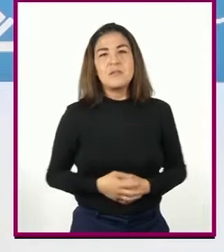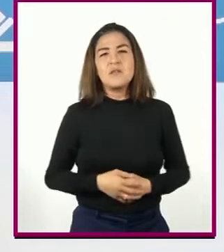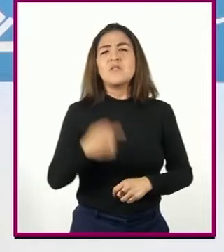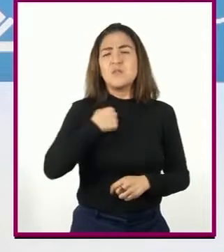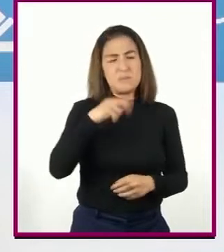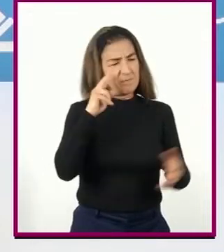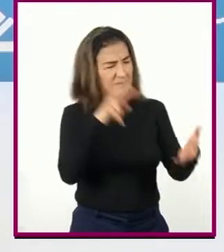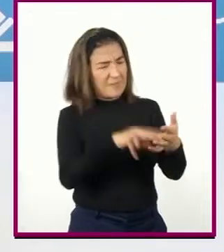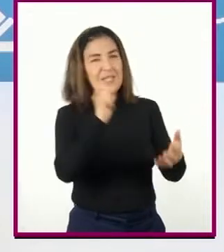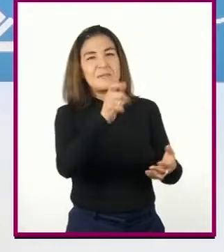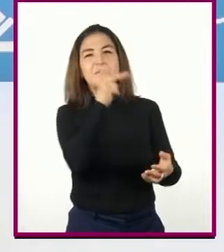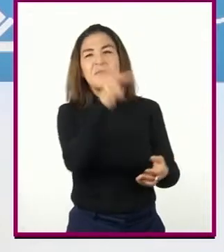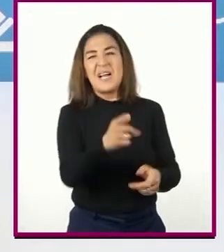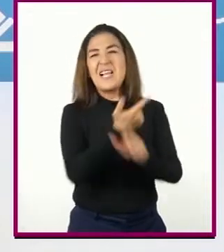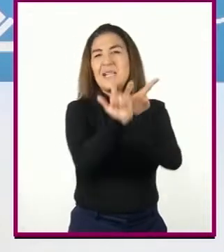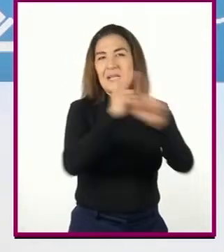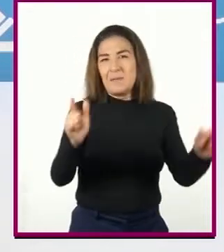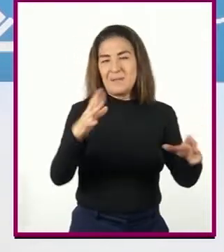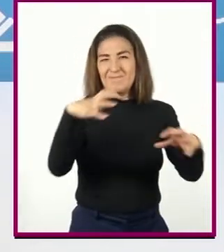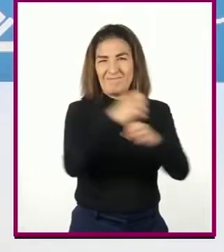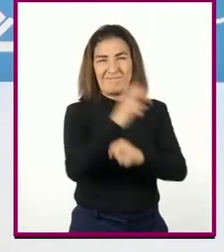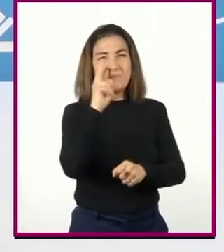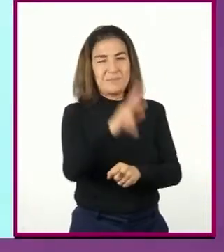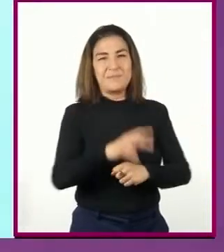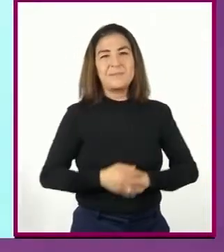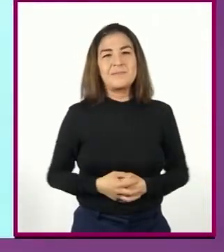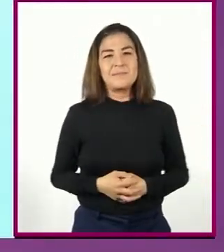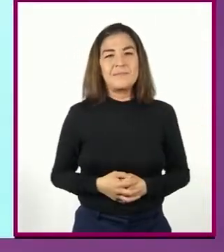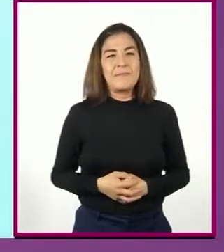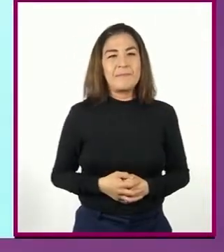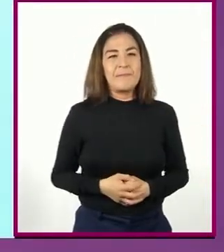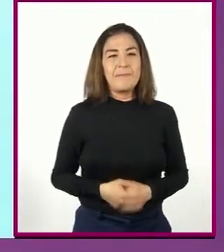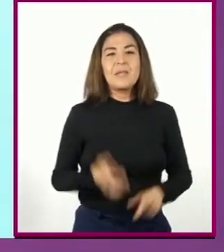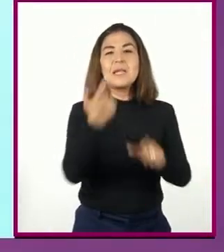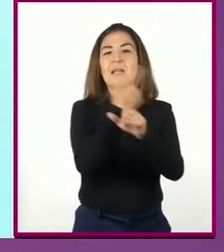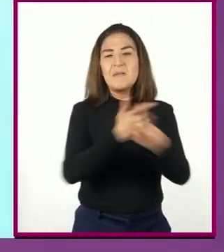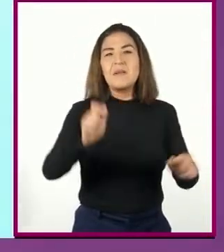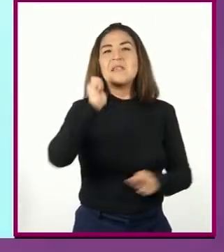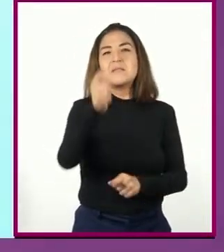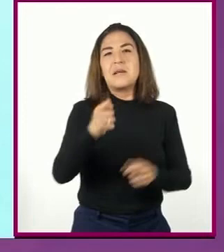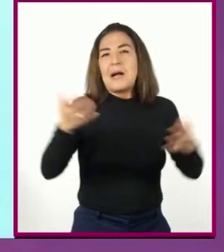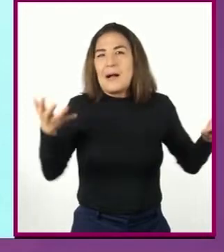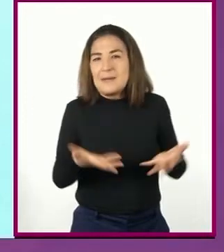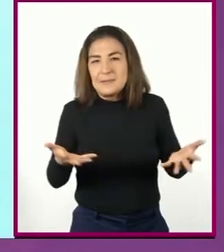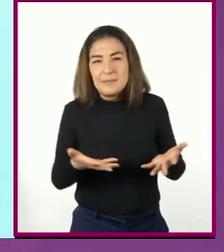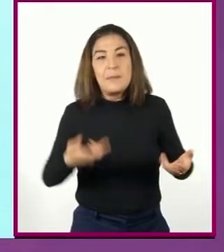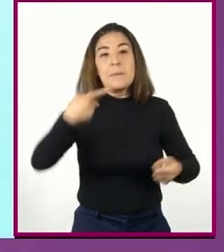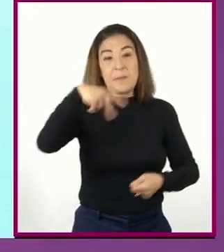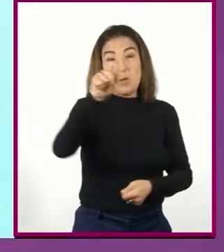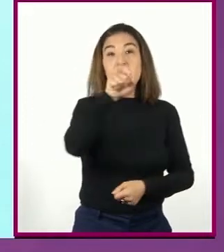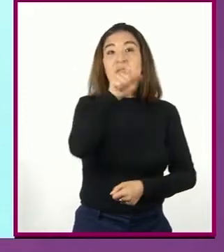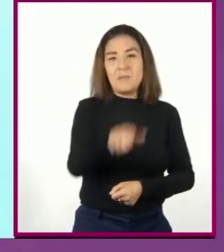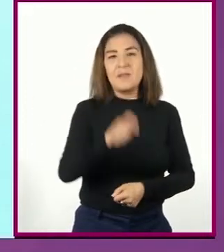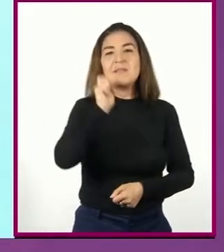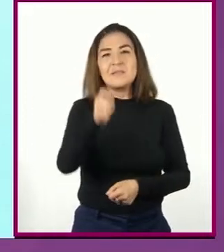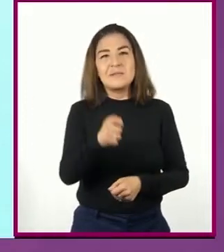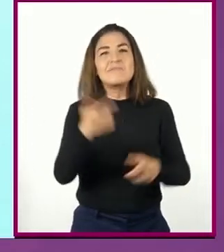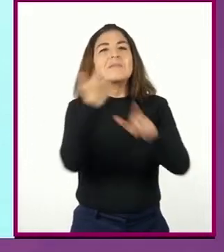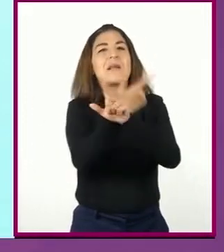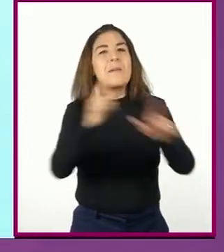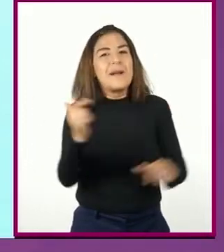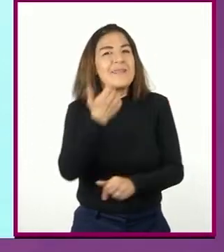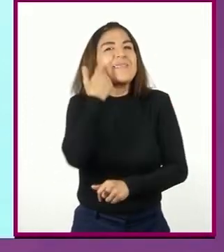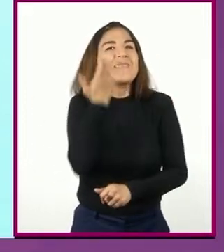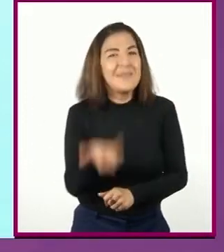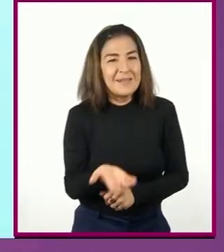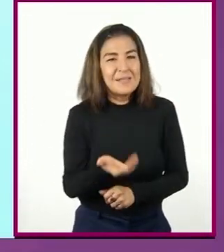atención la definición de libertad. Les invito a conocerla. La libertad es libertad de hacer, pero también es libertad de querer.